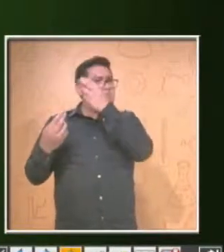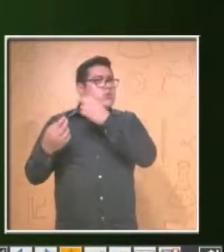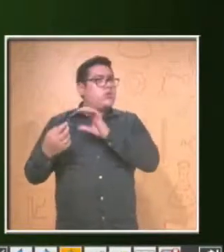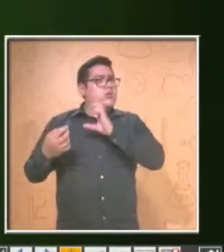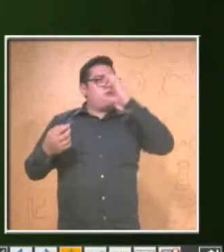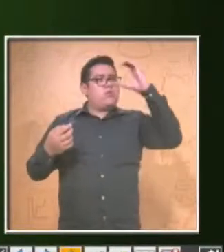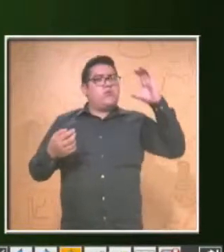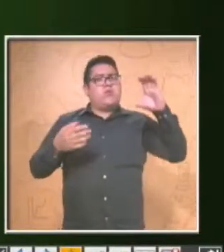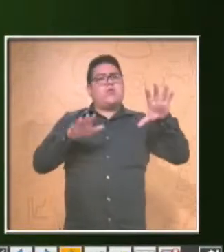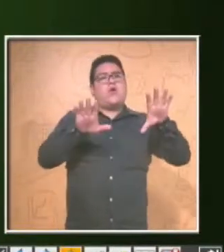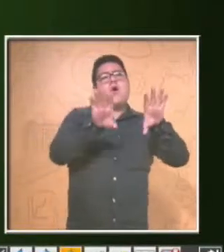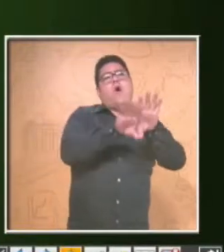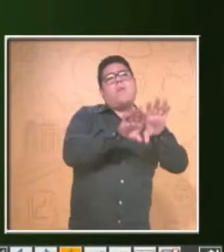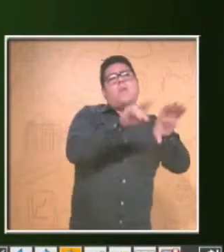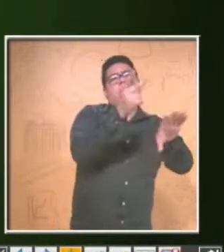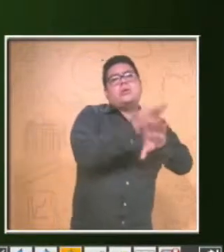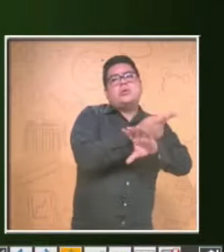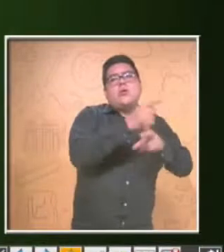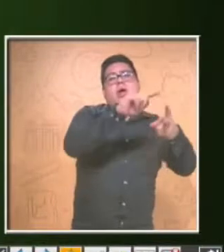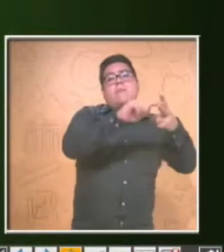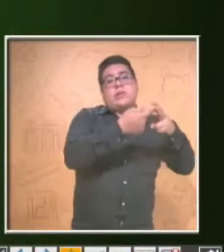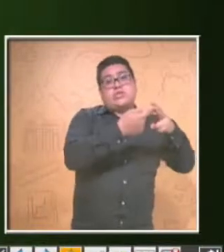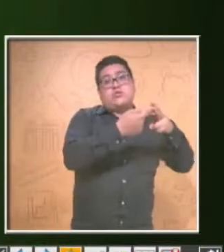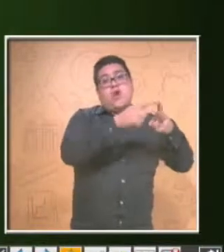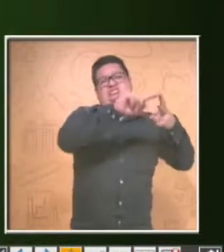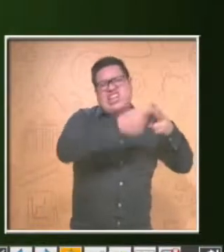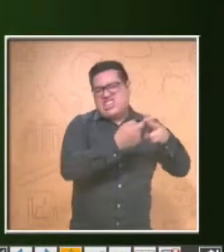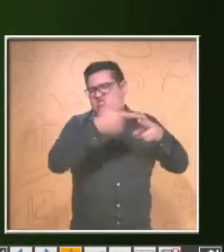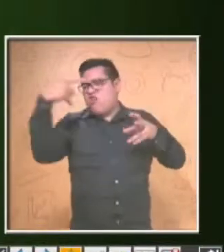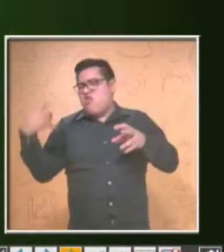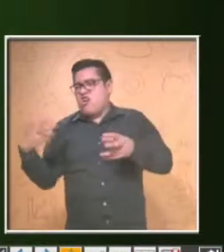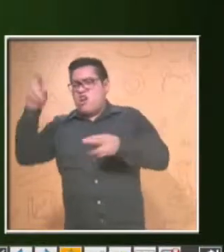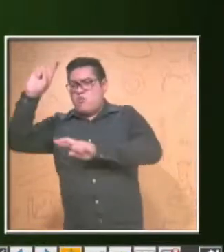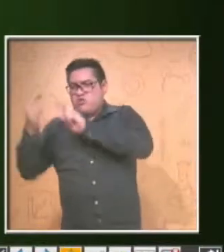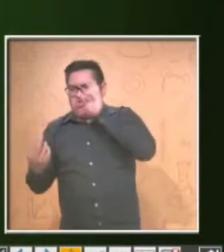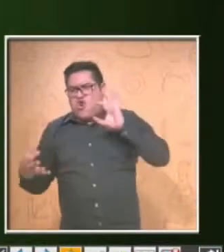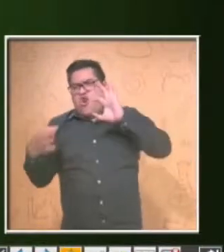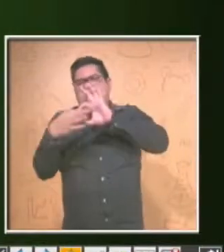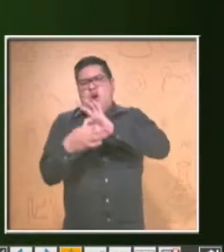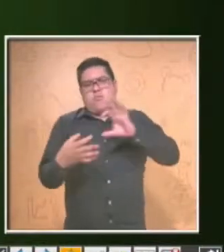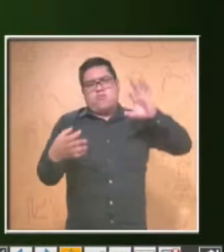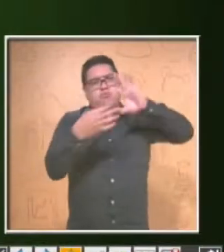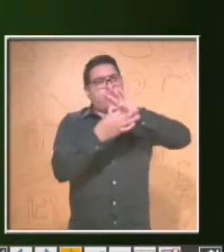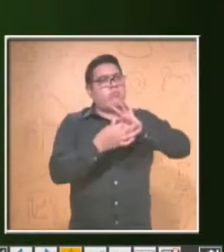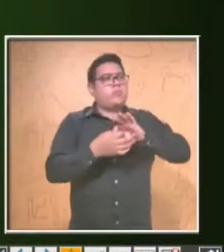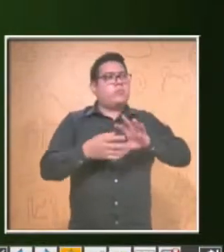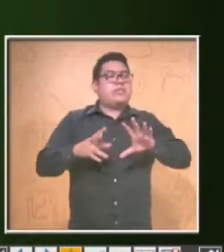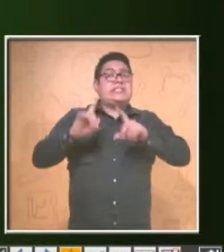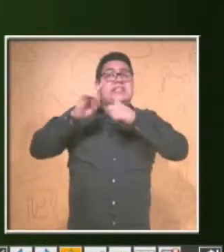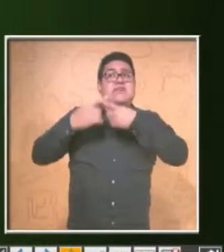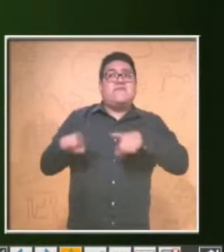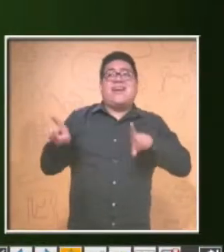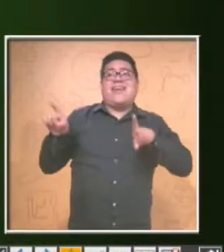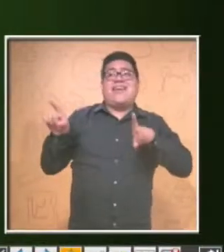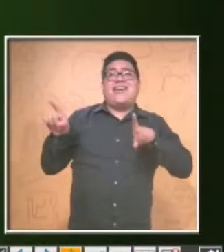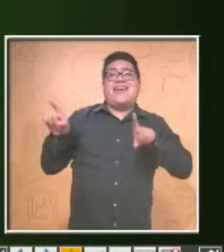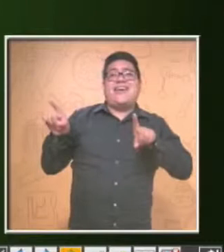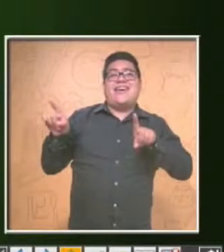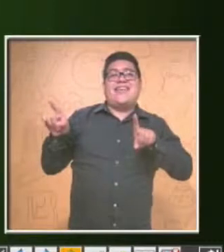con su origen. Este reactivo no es como el anterior. Ya te diste cuenta que te está pidiendo otra cosa.